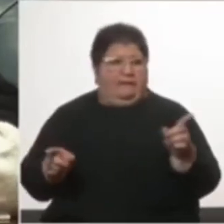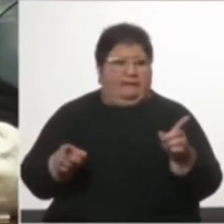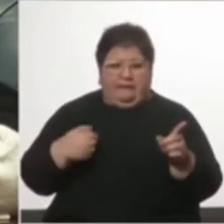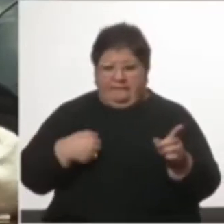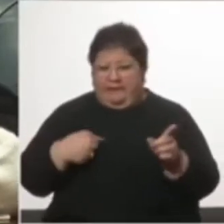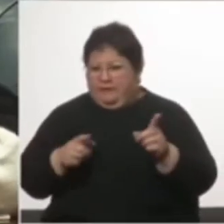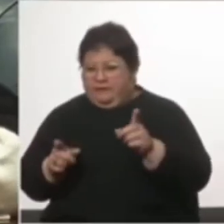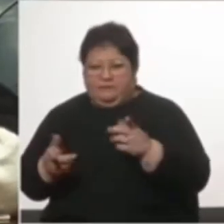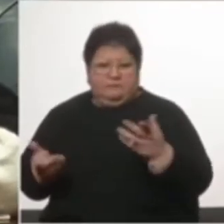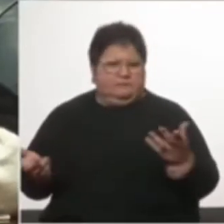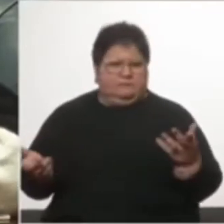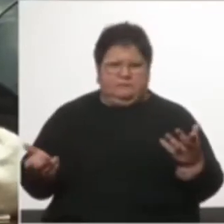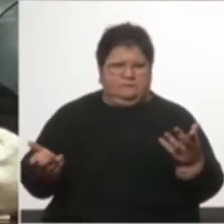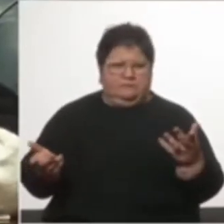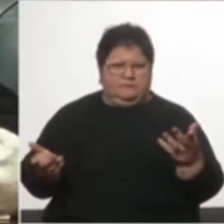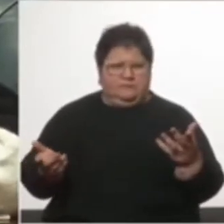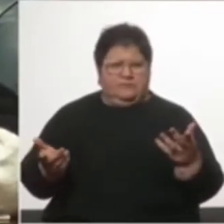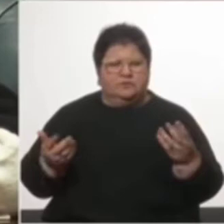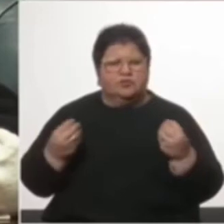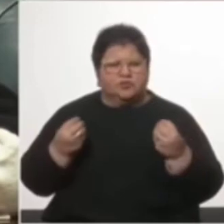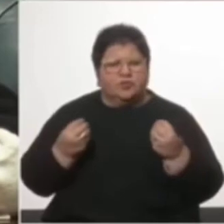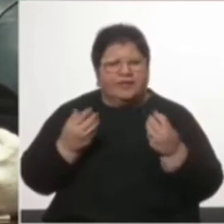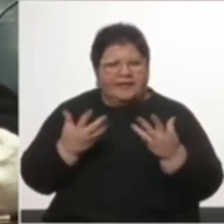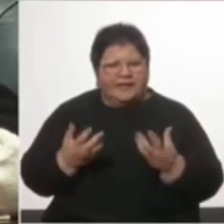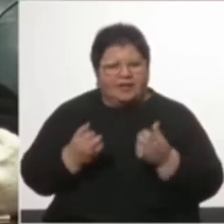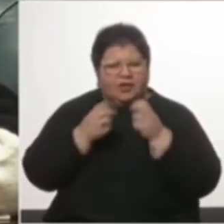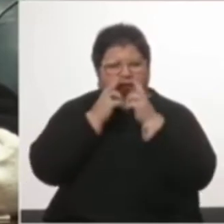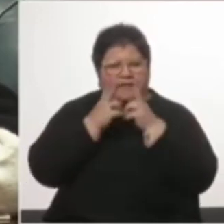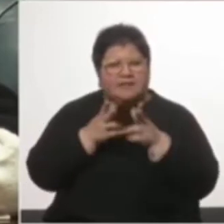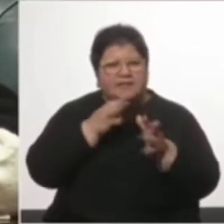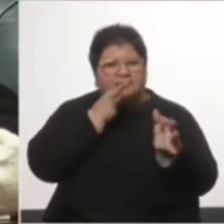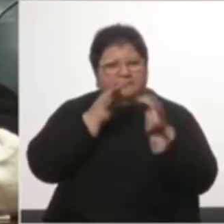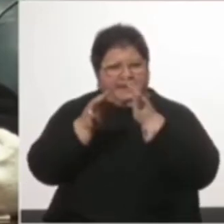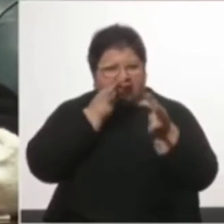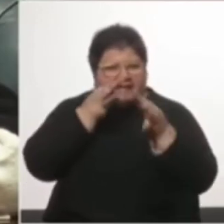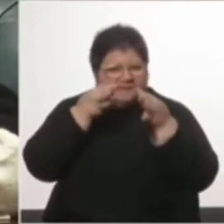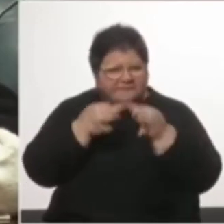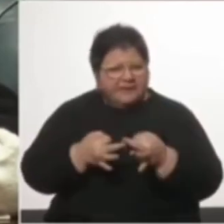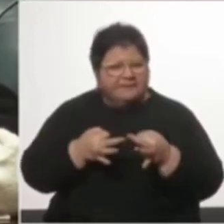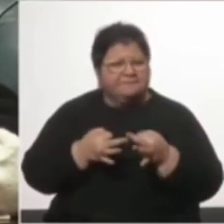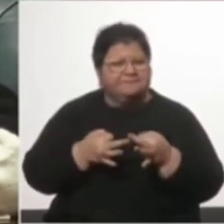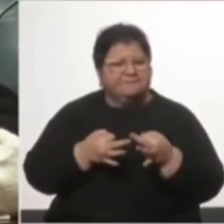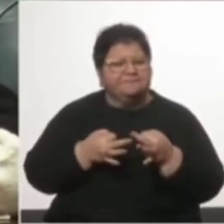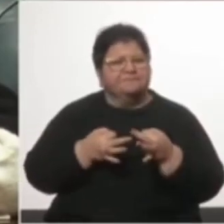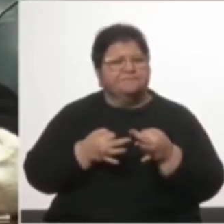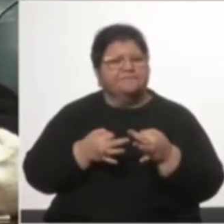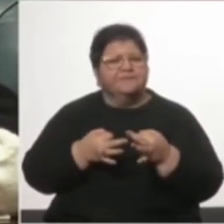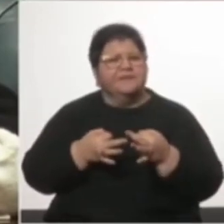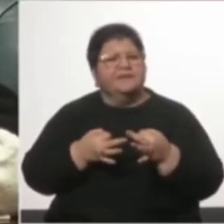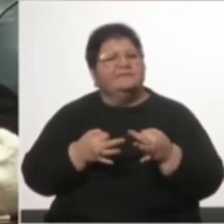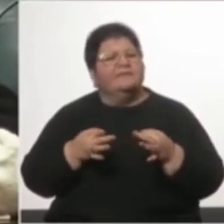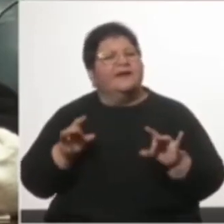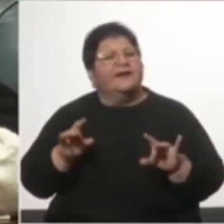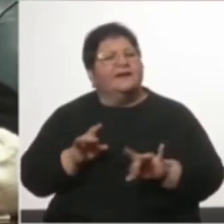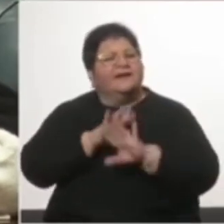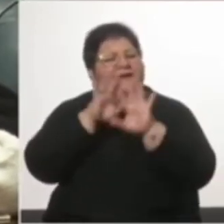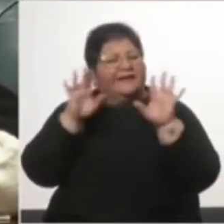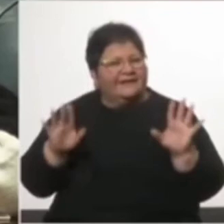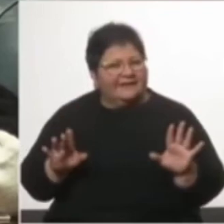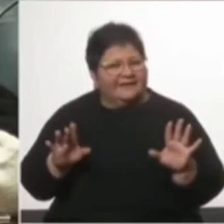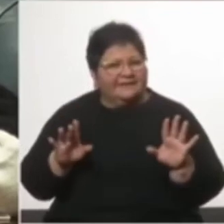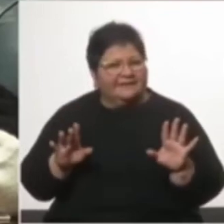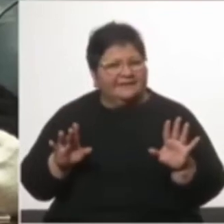Y yo hago esta introducción, señora presidenta, para dejar establecido con claridad, desde